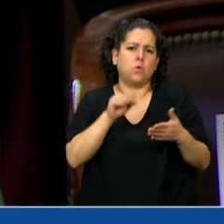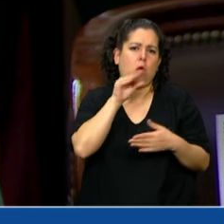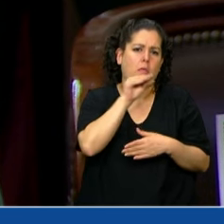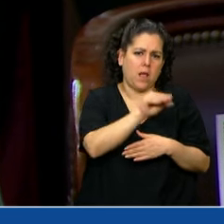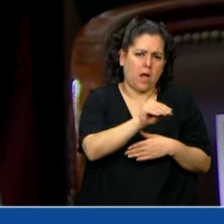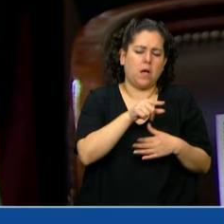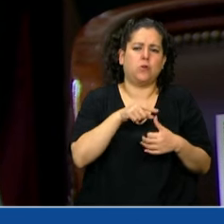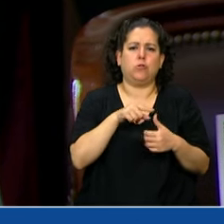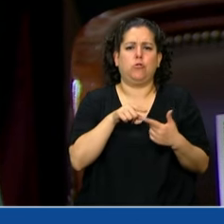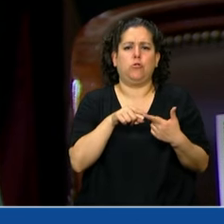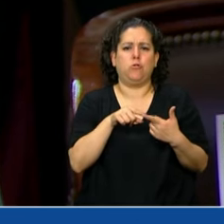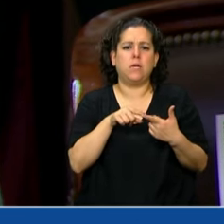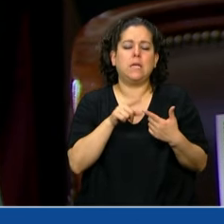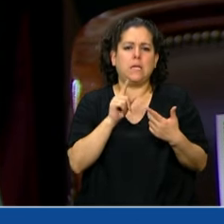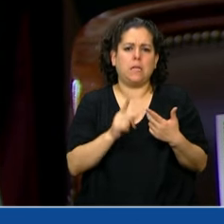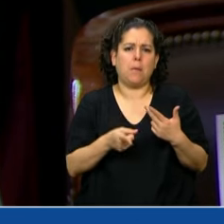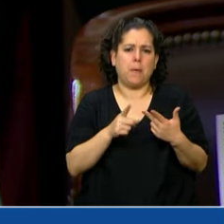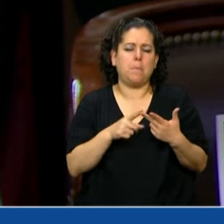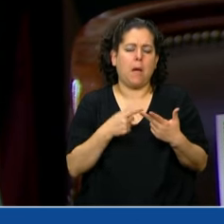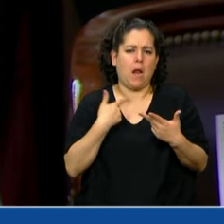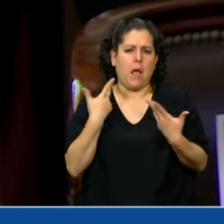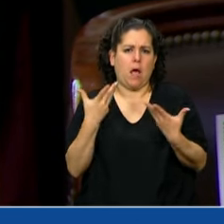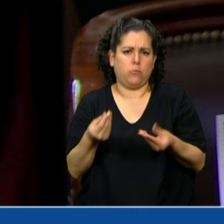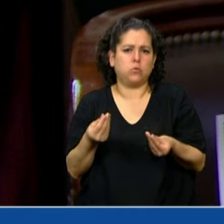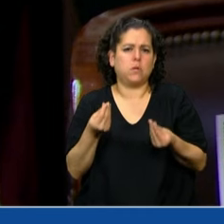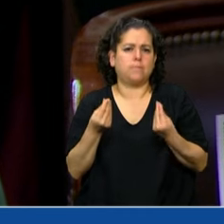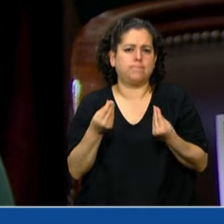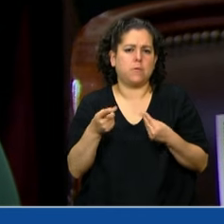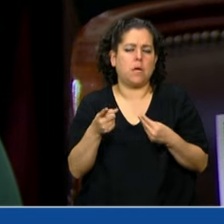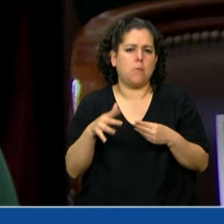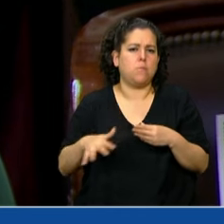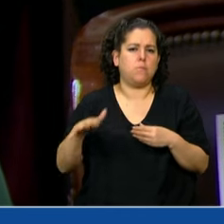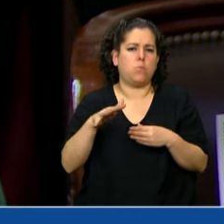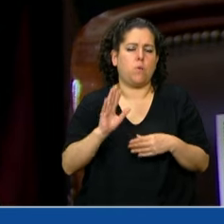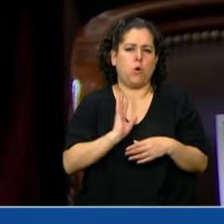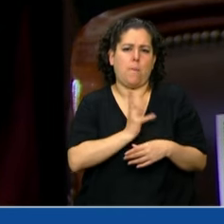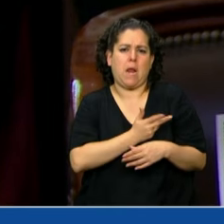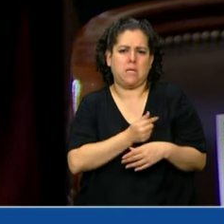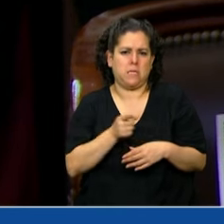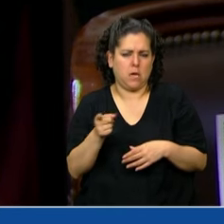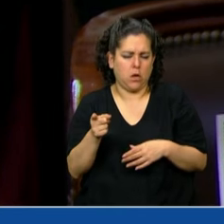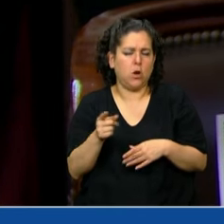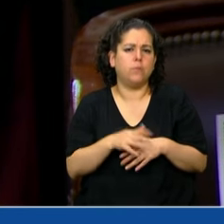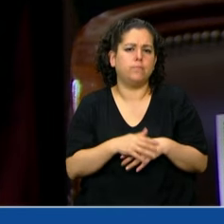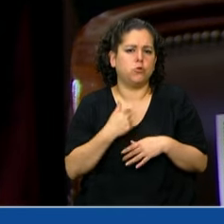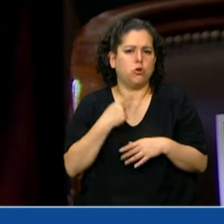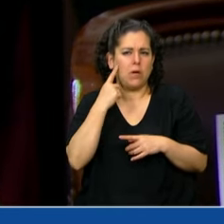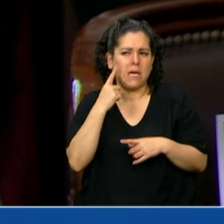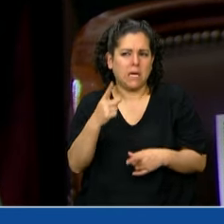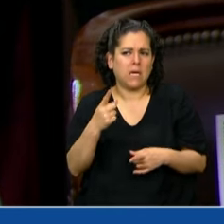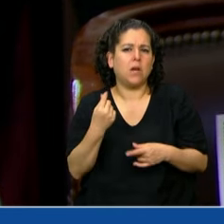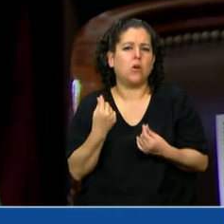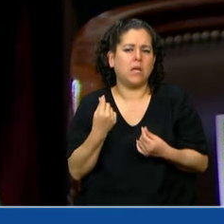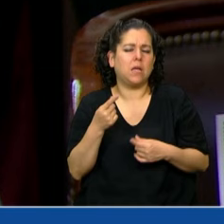caño eh Y también para solidarizarme con el pueblo palestino creo que